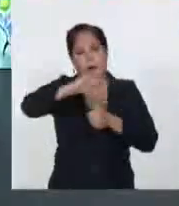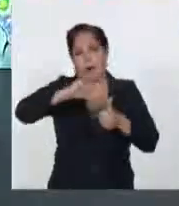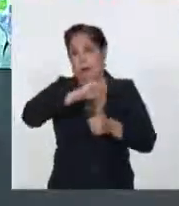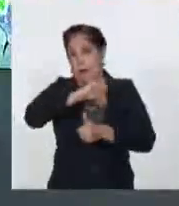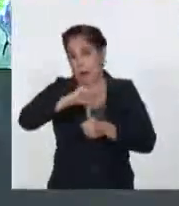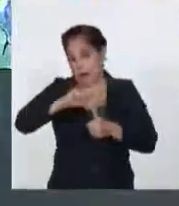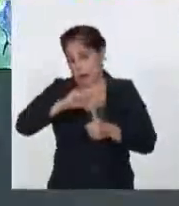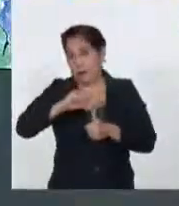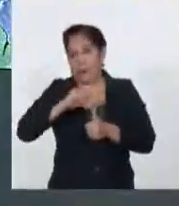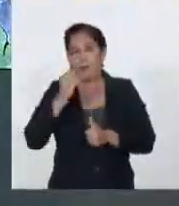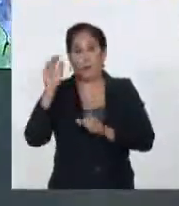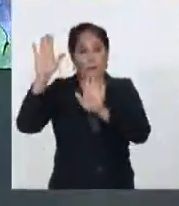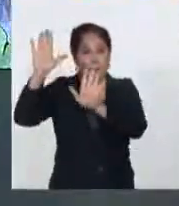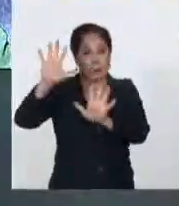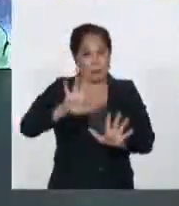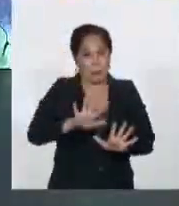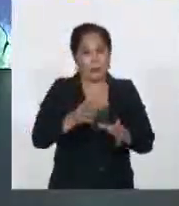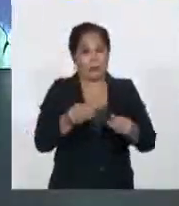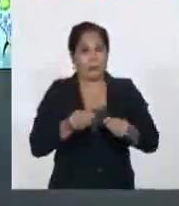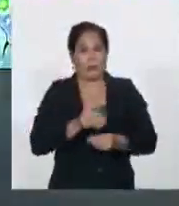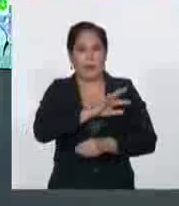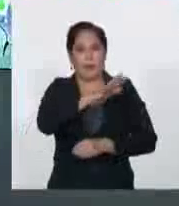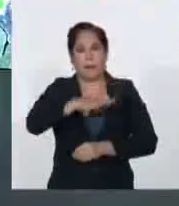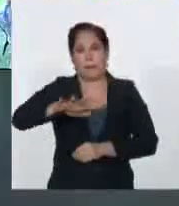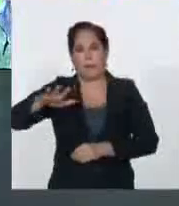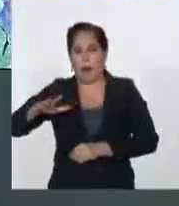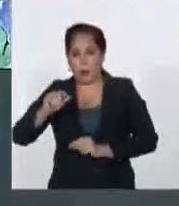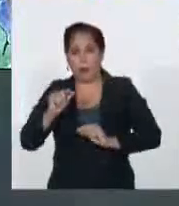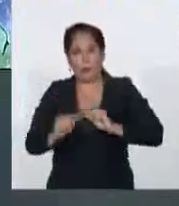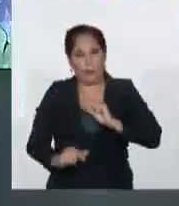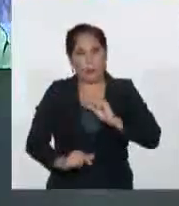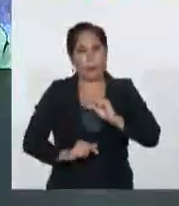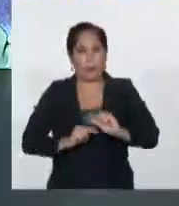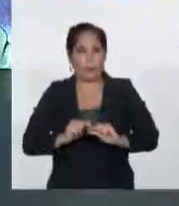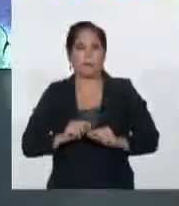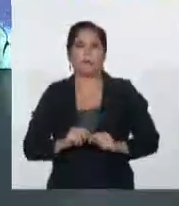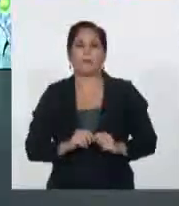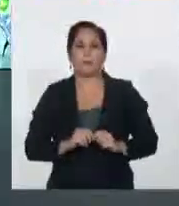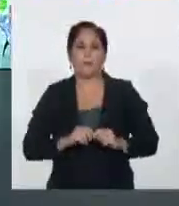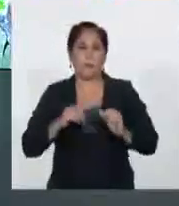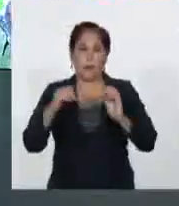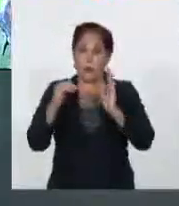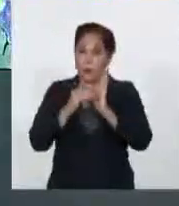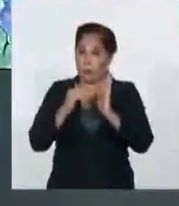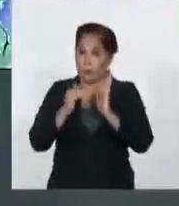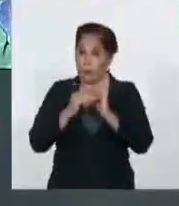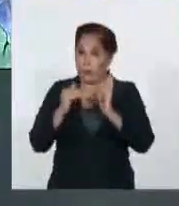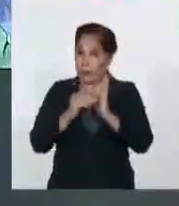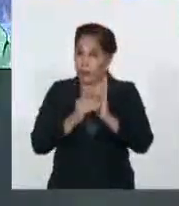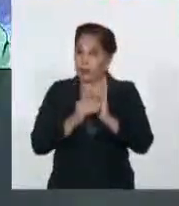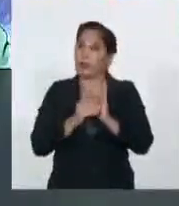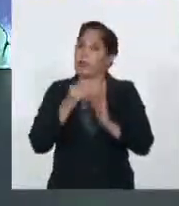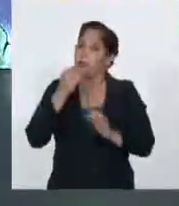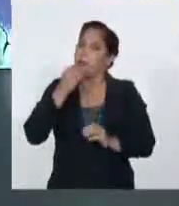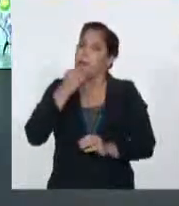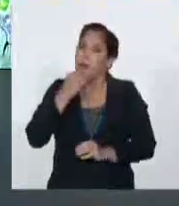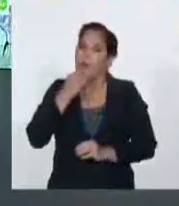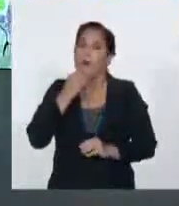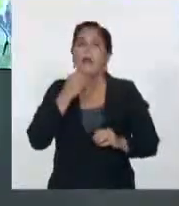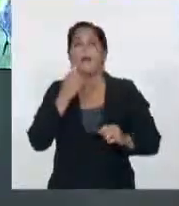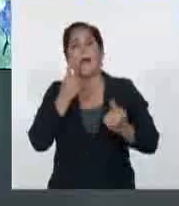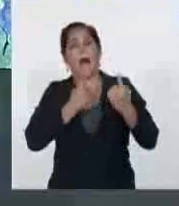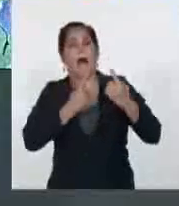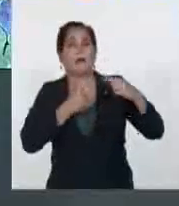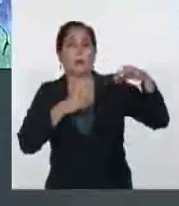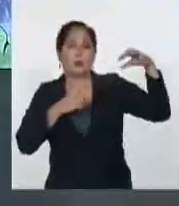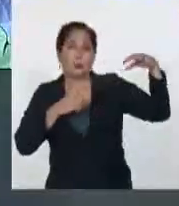paso de una onda tropical por los mares al sur, va a continuar su avance hacia el oeste y en horas de la tarde estará incentivando los procesos de precipitaciones en algunas